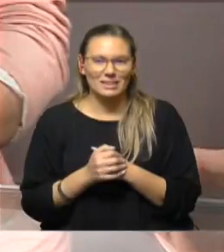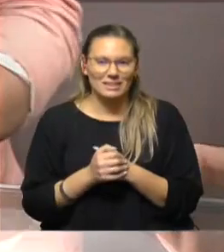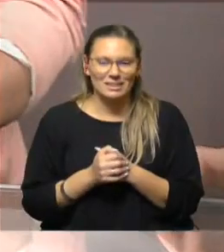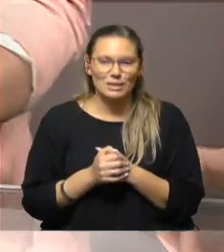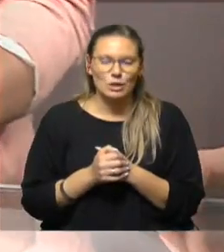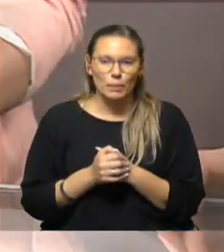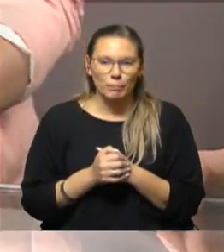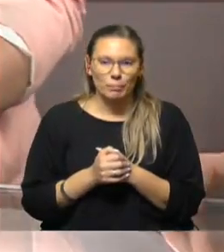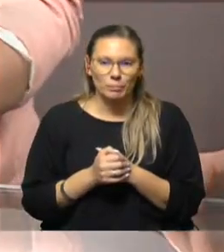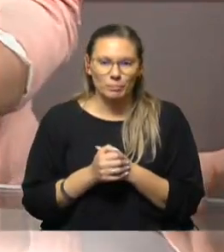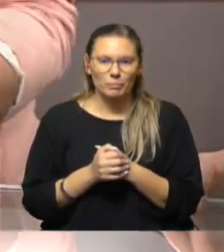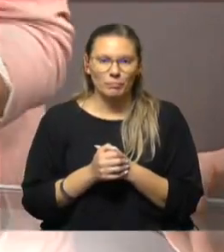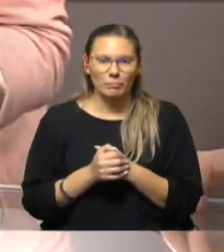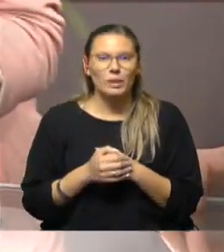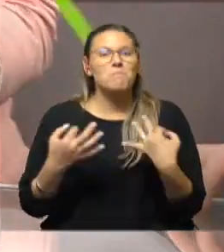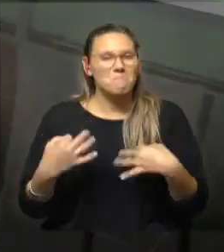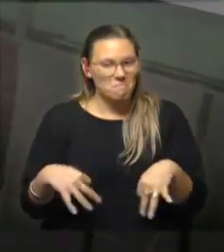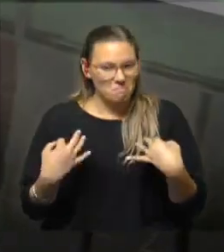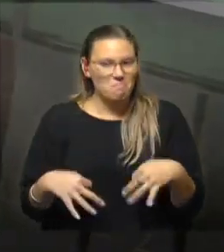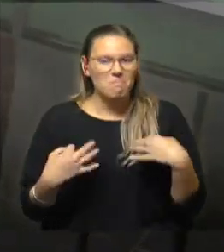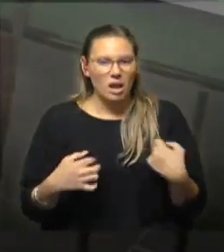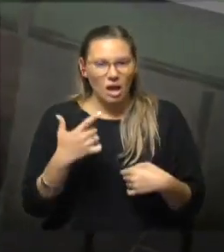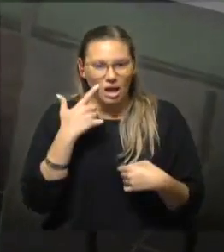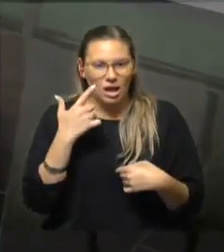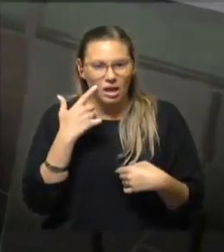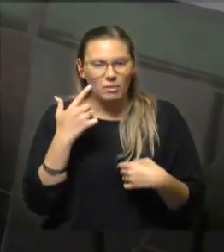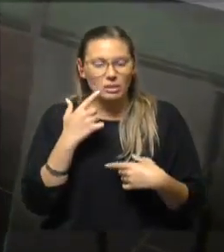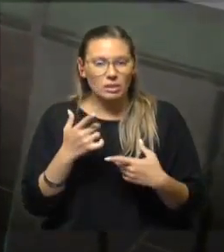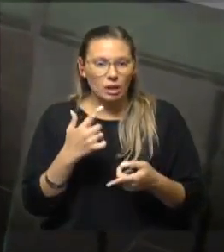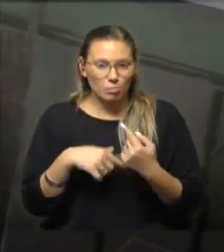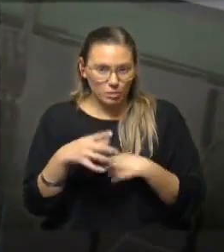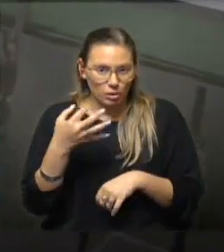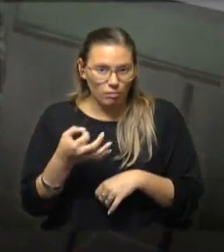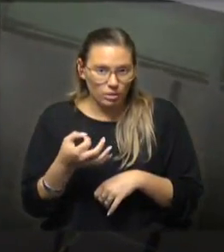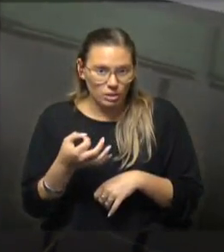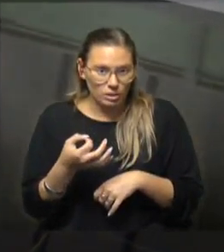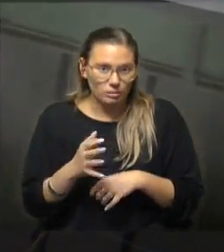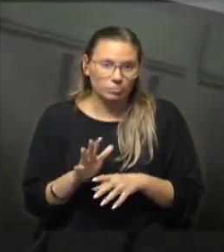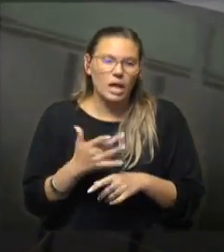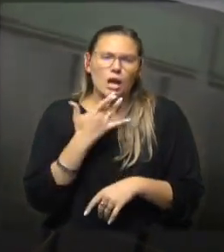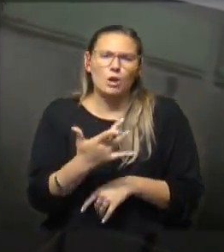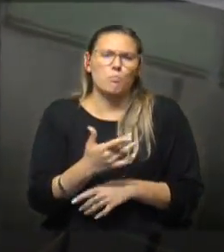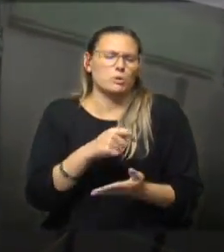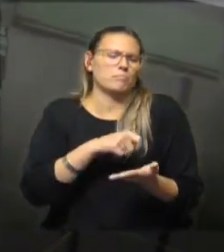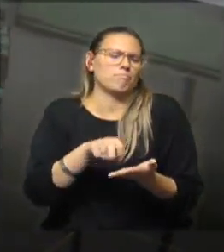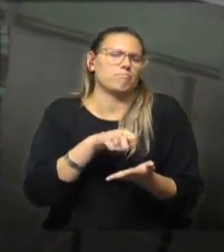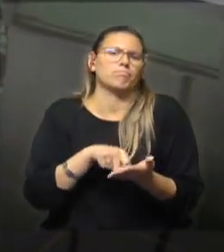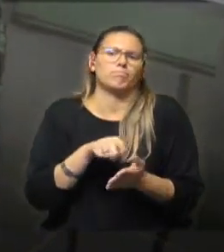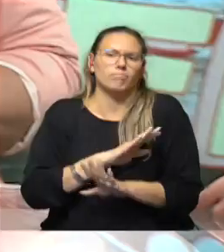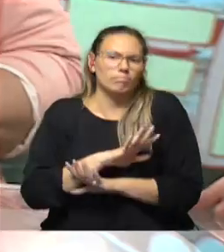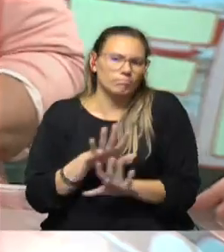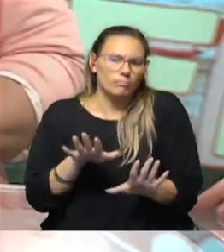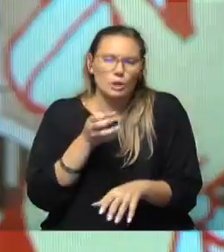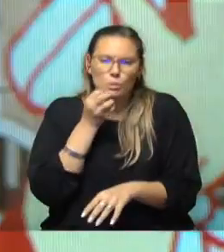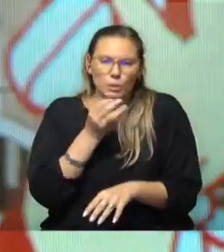la gente? Bienvenida. ¿Viste que le puse toda una expectativa para una cosa hermoso. Que era... Nah, una composición hermosa. Tremendo. Tremendo.